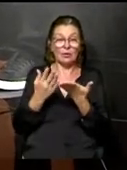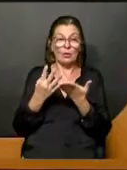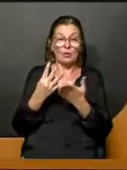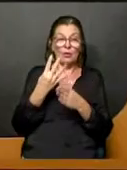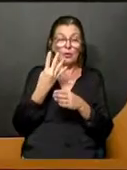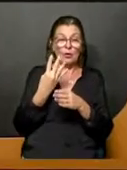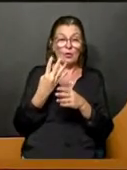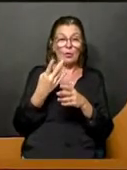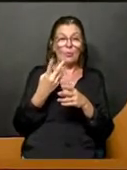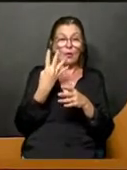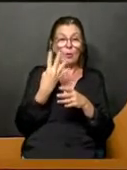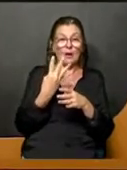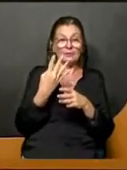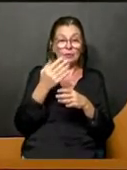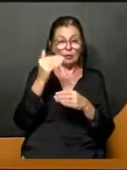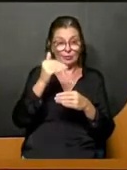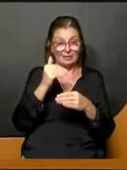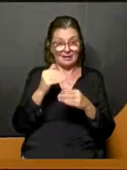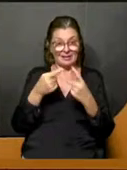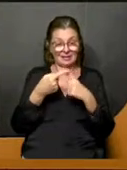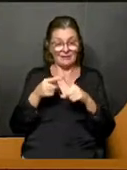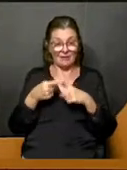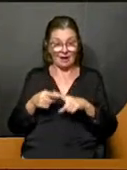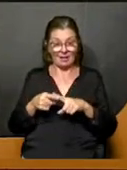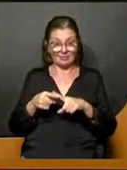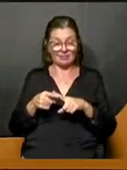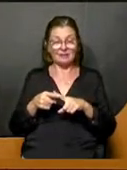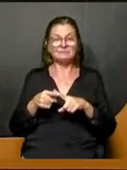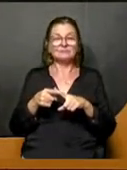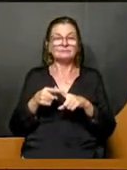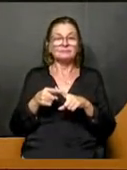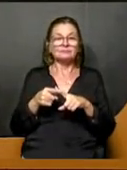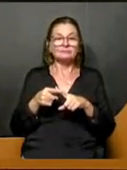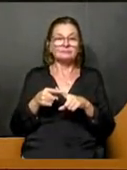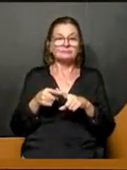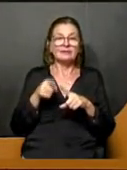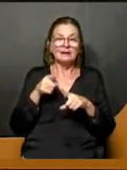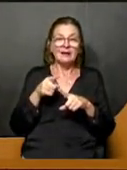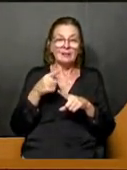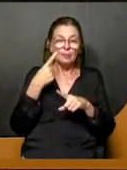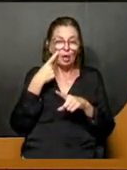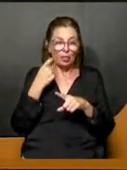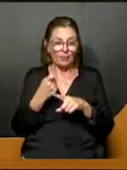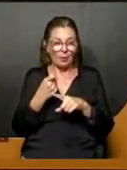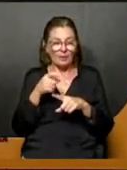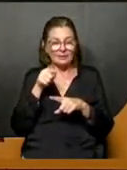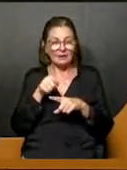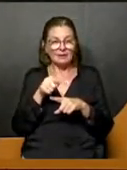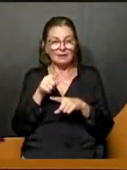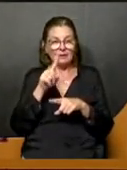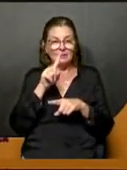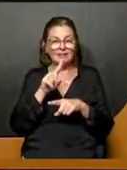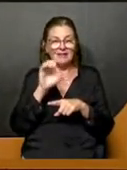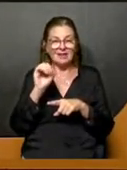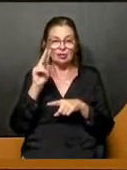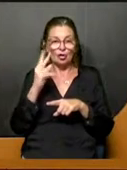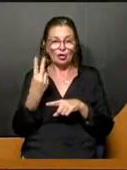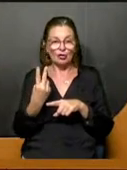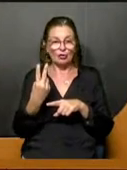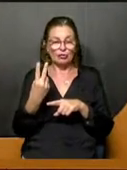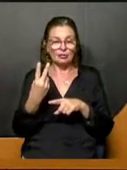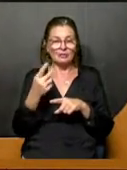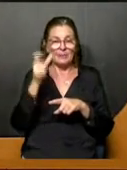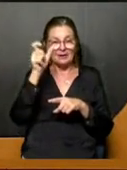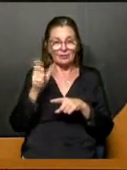la Asamblea General, Cámara de Senadores, Cámara de Representantes y Comisión Permanente. Y ahí identificamos 102 intervenciones de